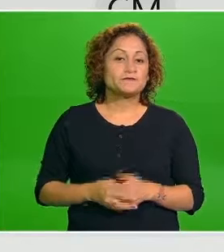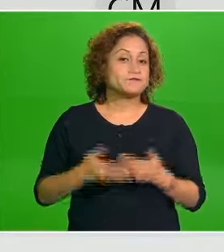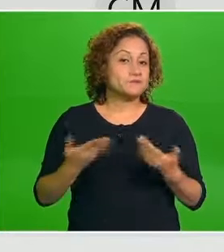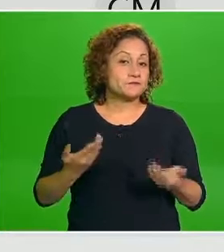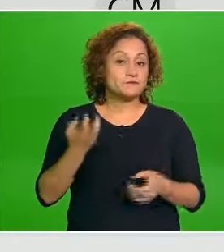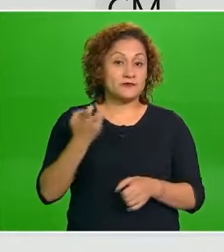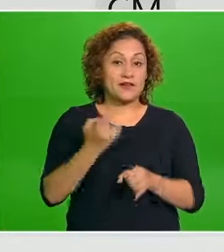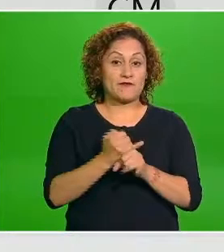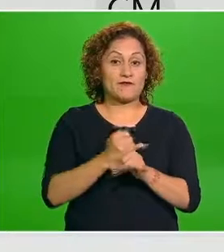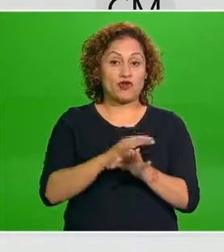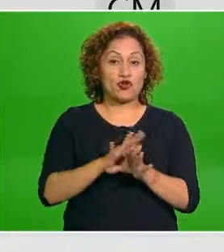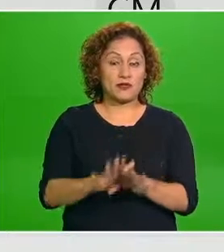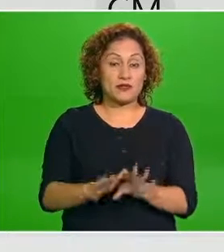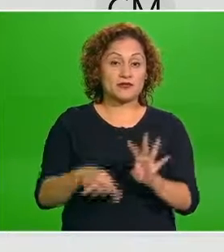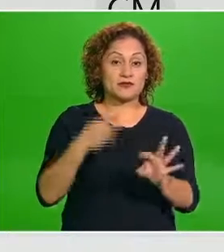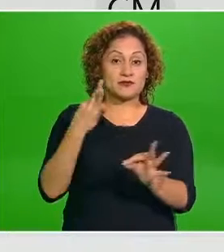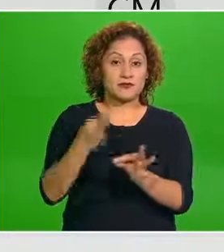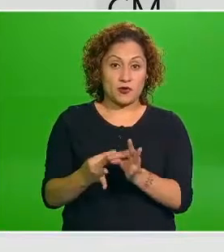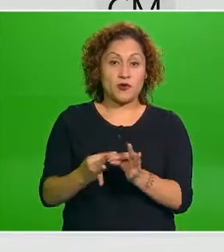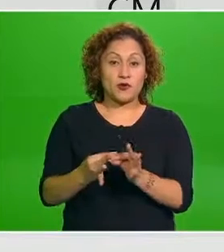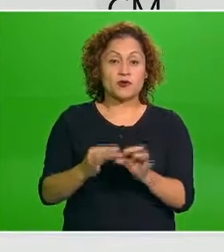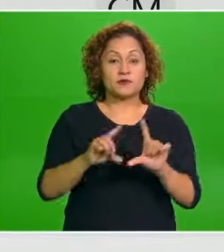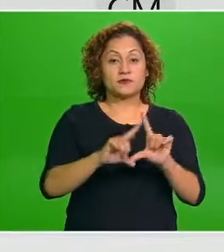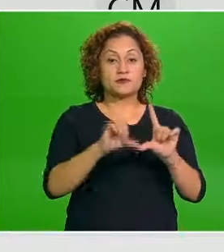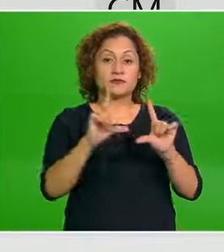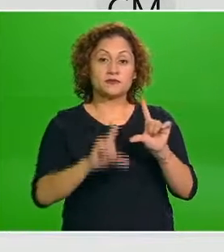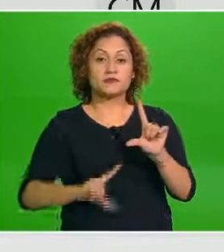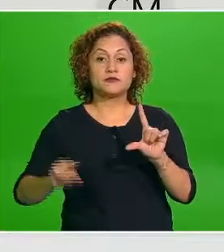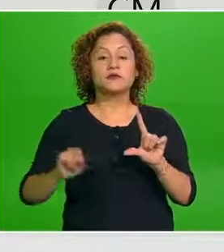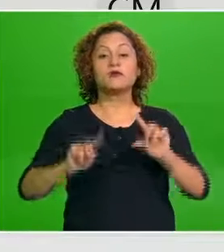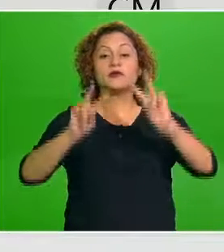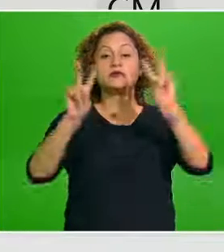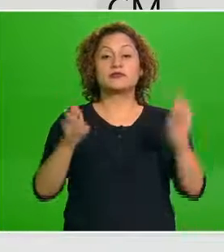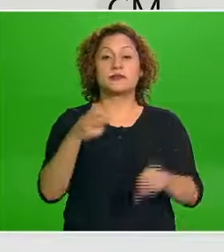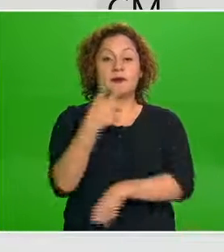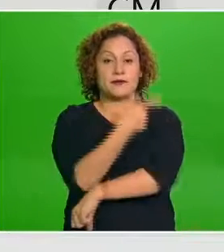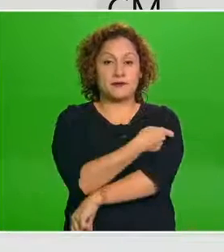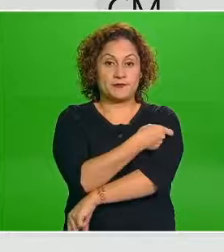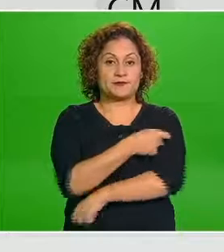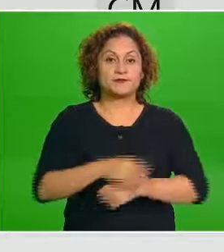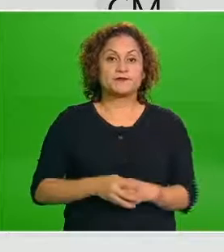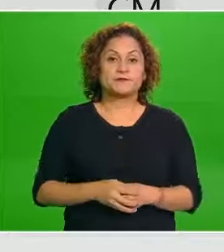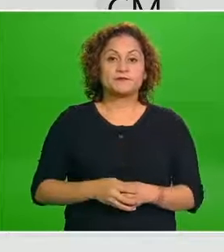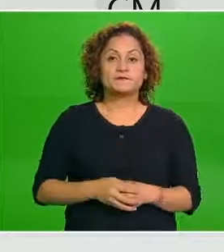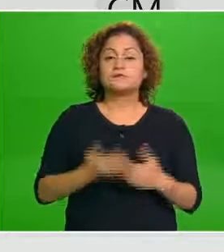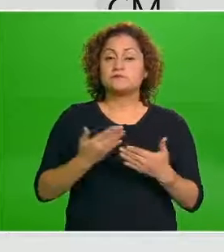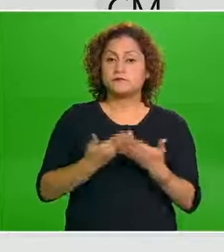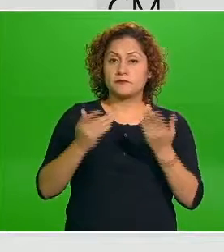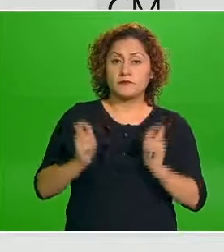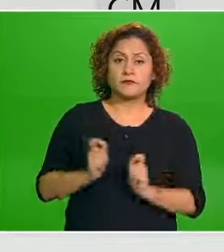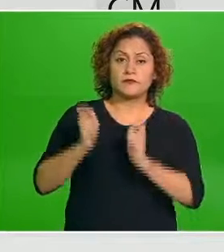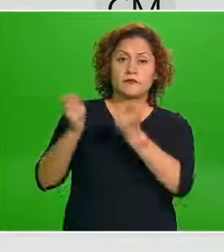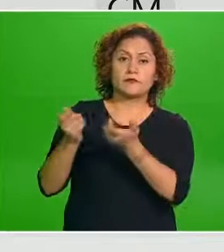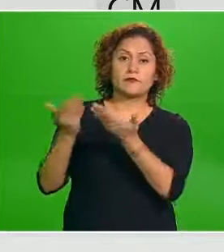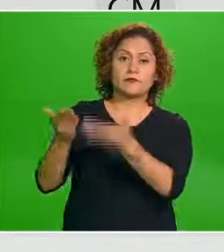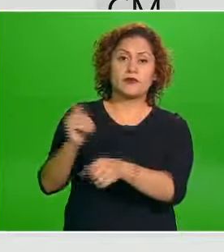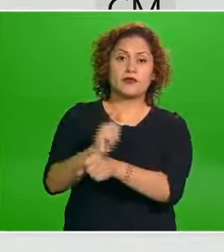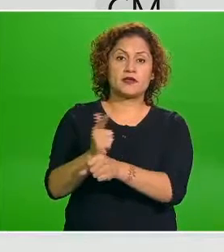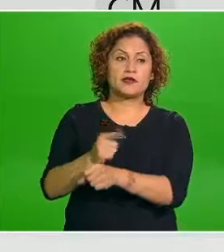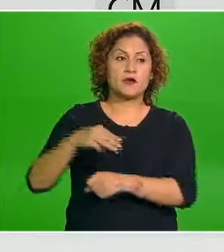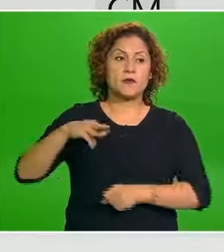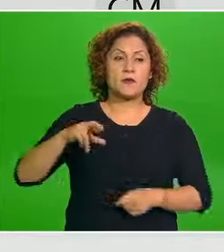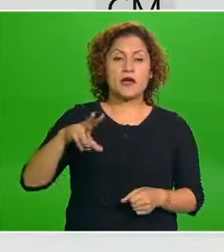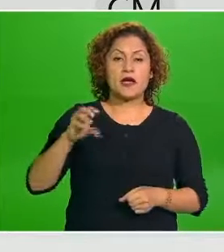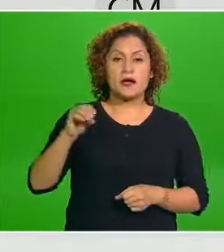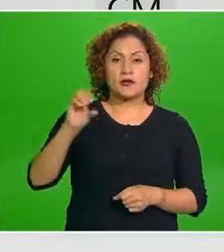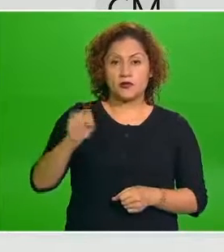la actualización para efectos de la Estrategia Nacional de Vacunación, y entonces ahora le damos el tiempo al licenciado Marcos Dauzón